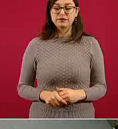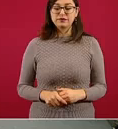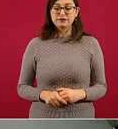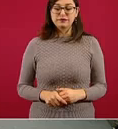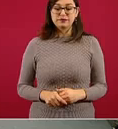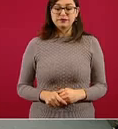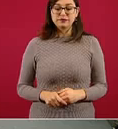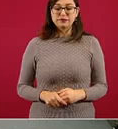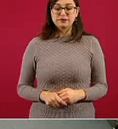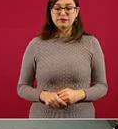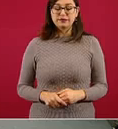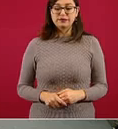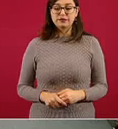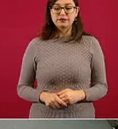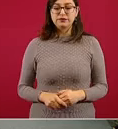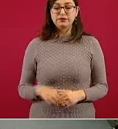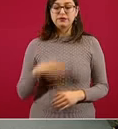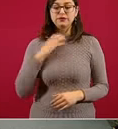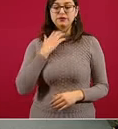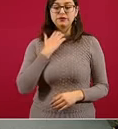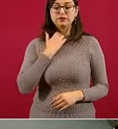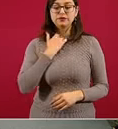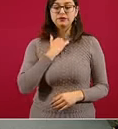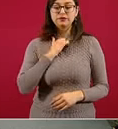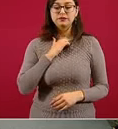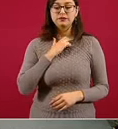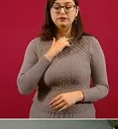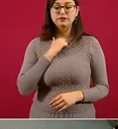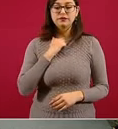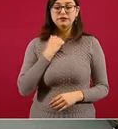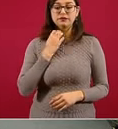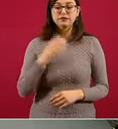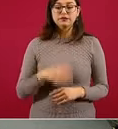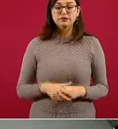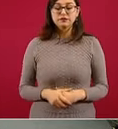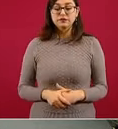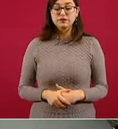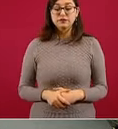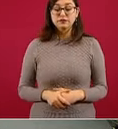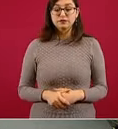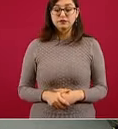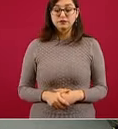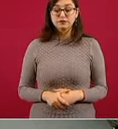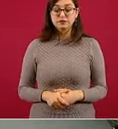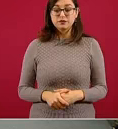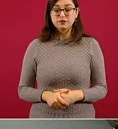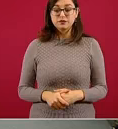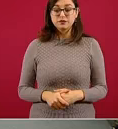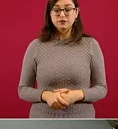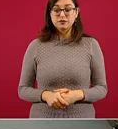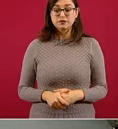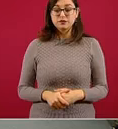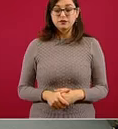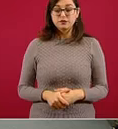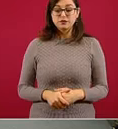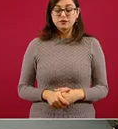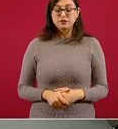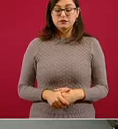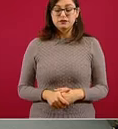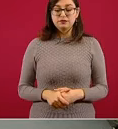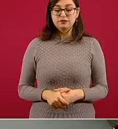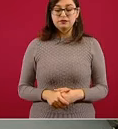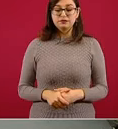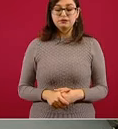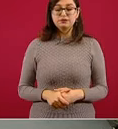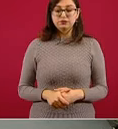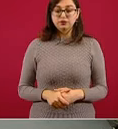10,000 vacunados y llegaron 42,000 dosis. Ah, sí. ¿Dónde están? Porque no tenemos, o si ya tenemos. Sí,